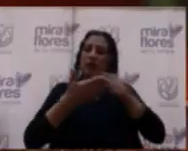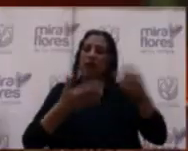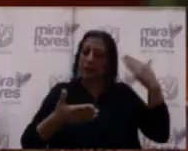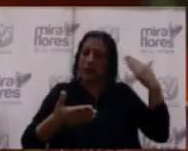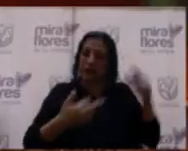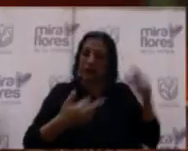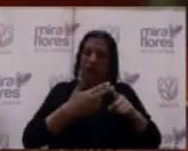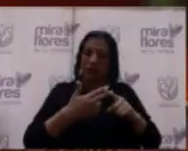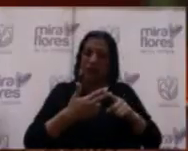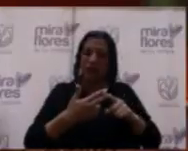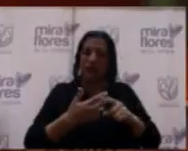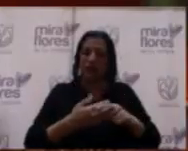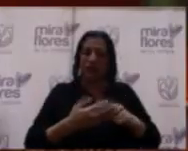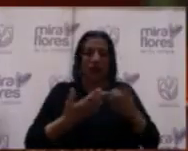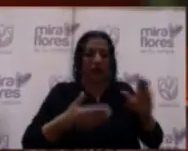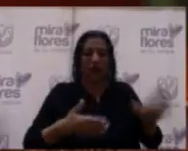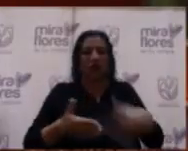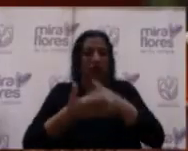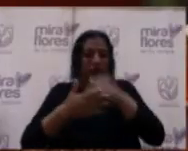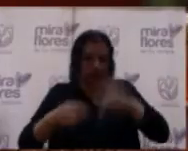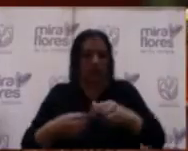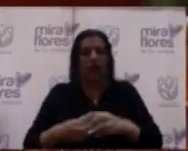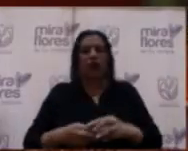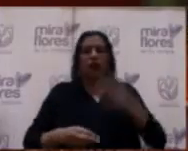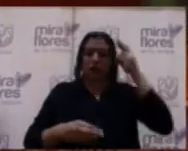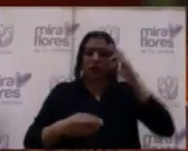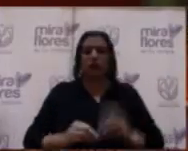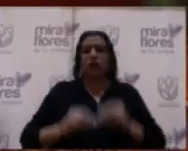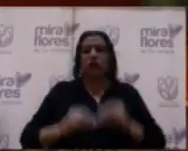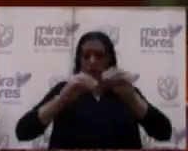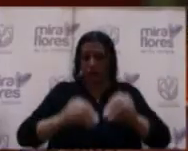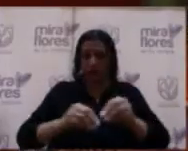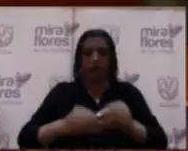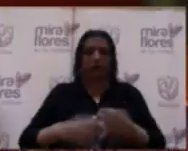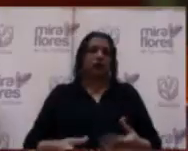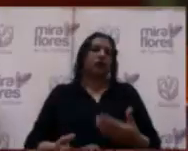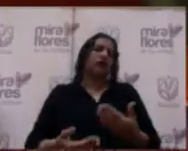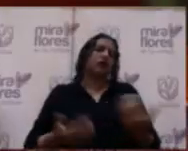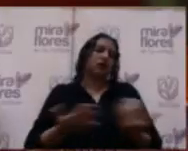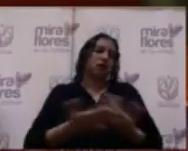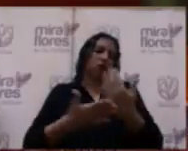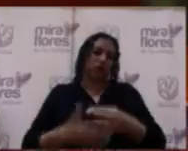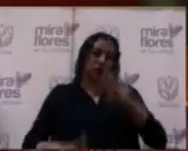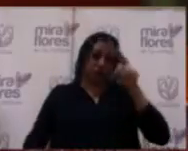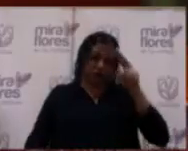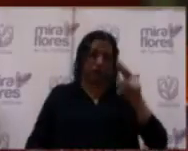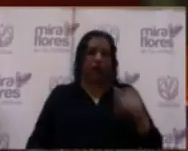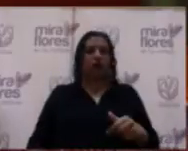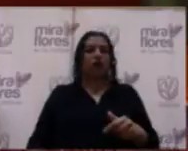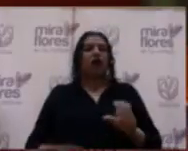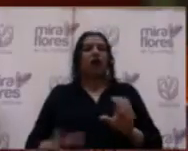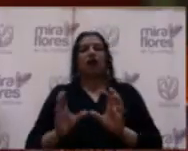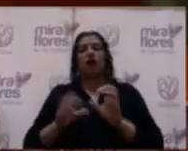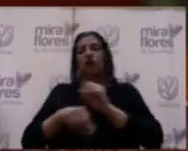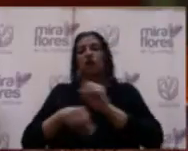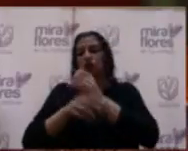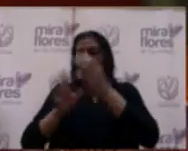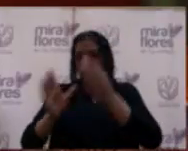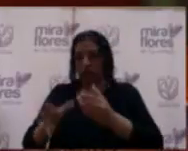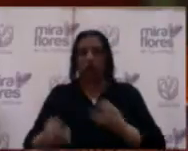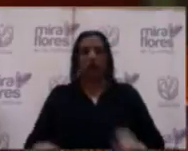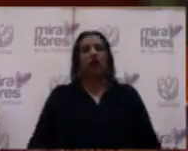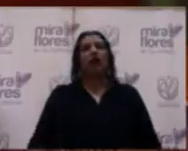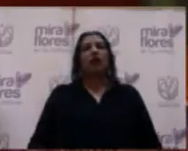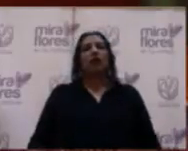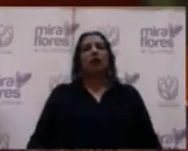pasada, entonces el día 28. Y por eso lo hemos puesto de nuevo en conocimiento de los miembros del Consejo por un